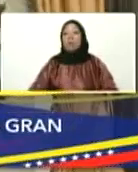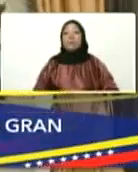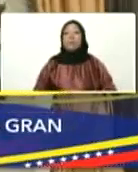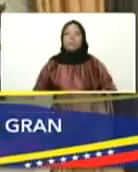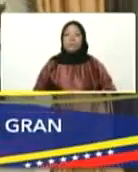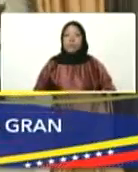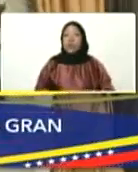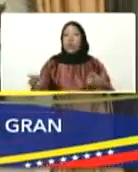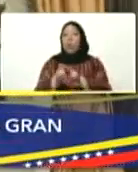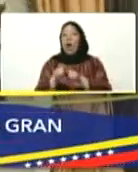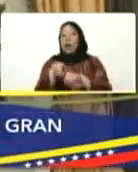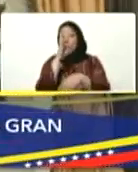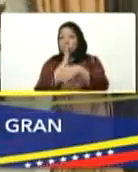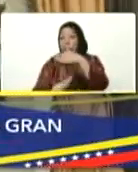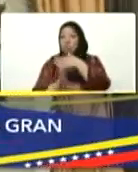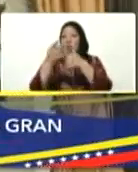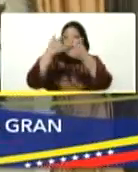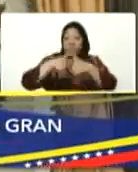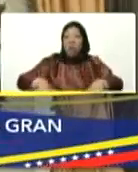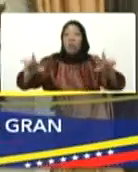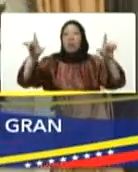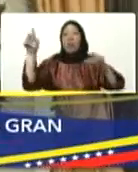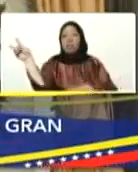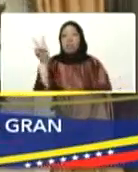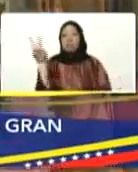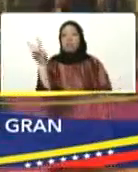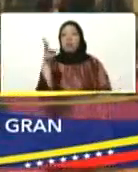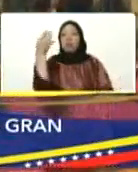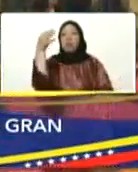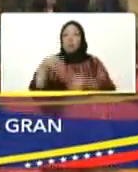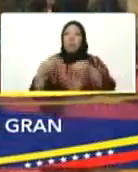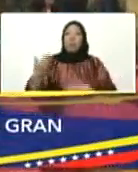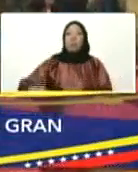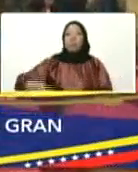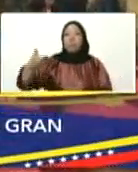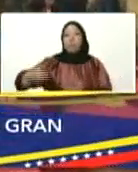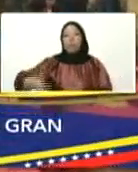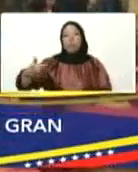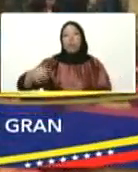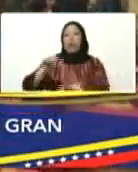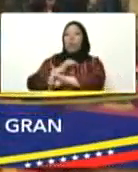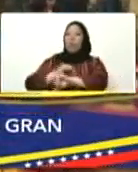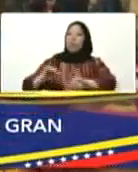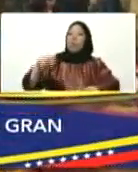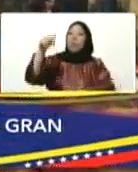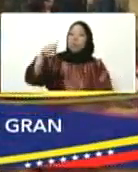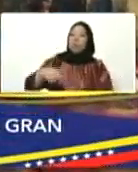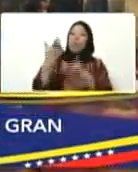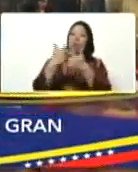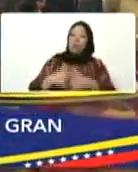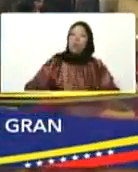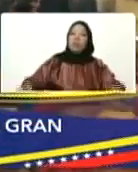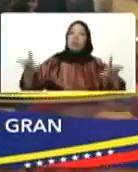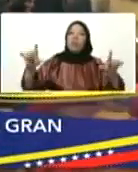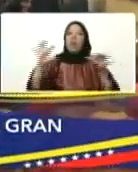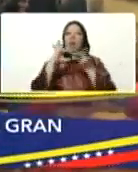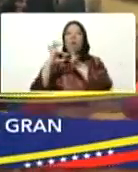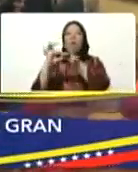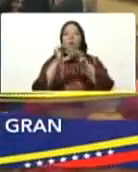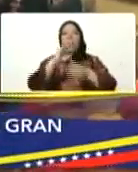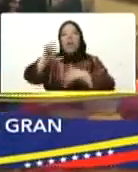que el día que Venezuela se liberara, Venezuela iba a jugar un papel determinante en la liberación y en la unión